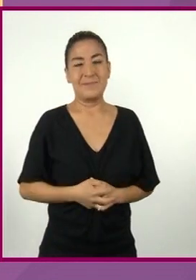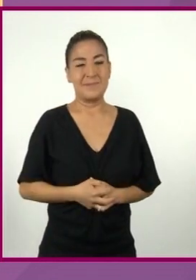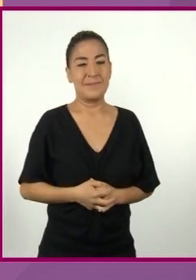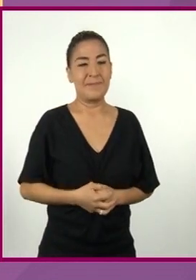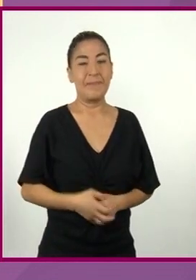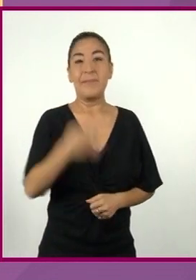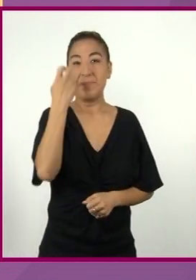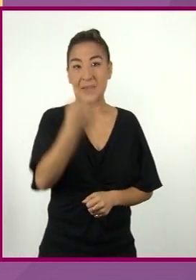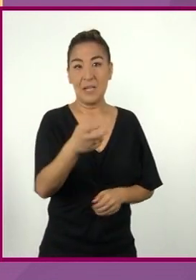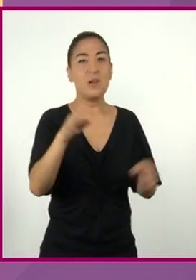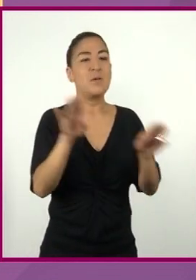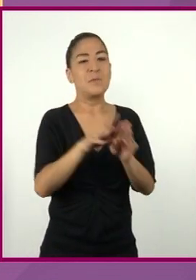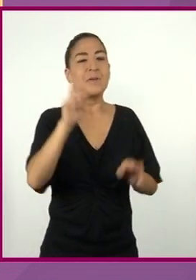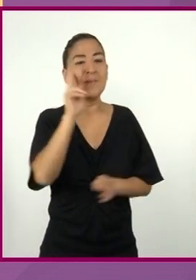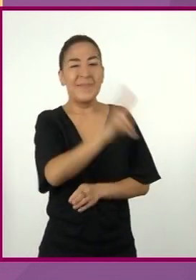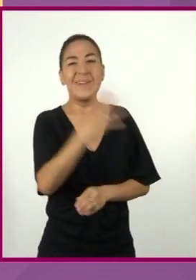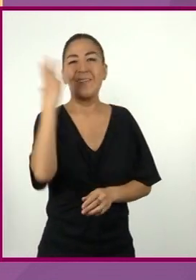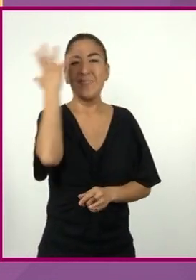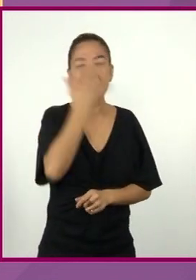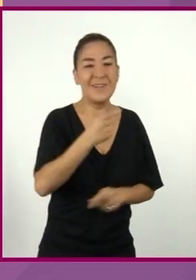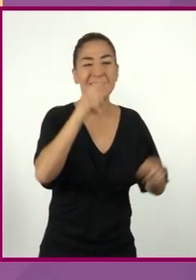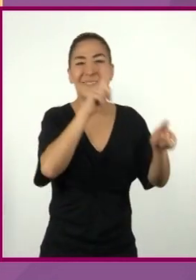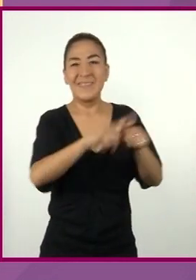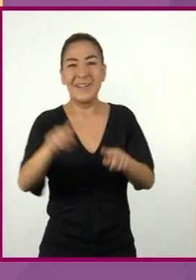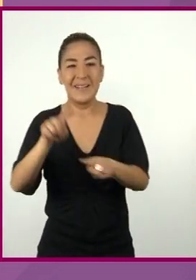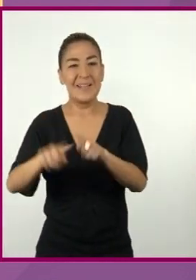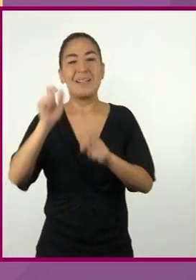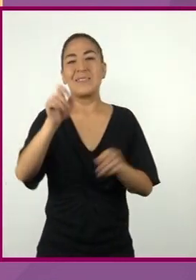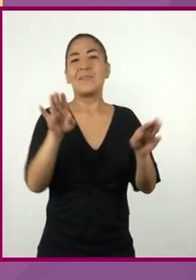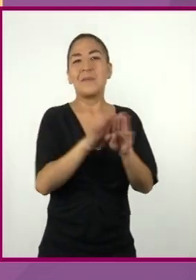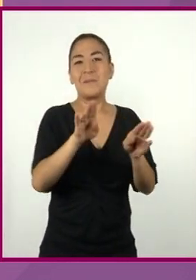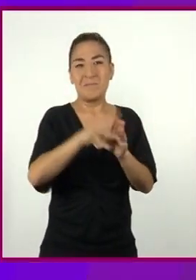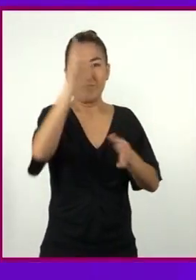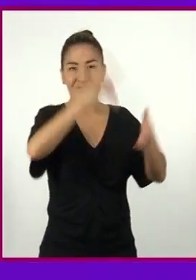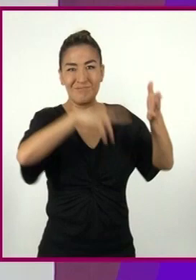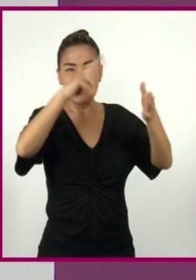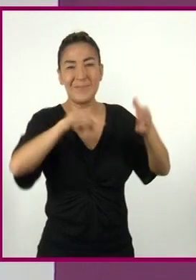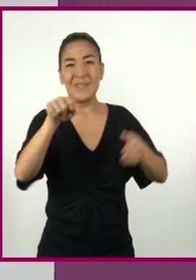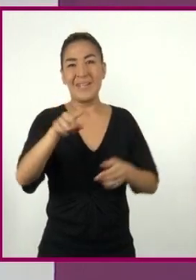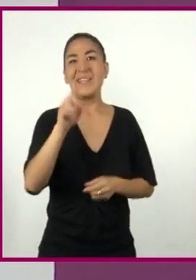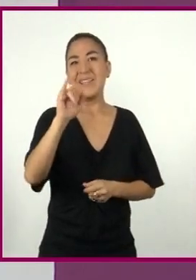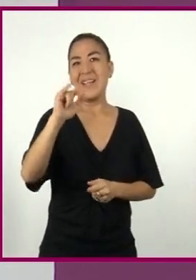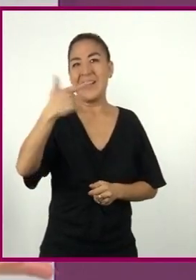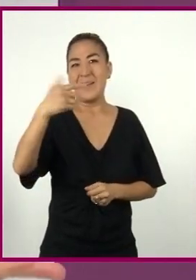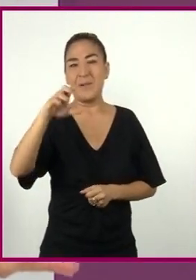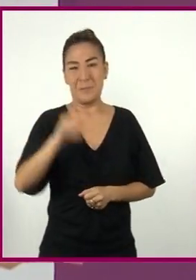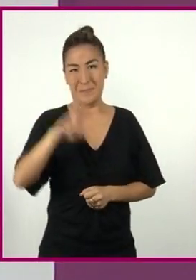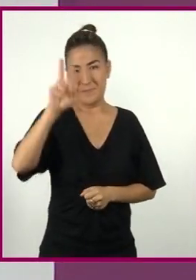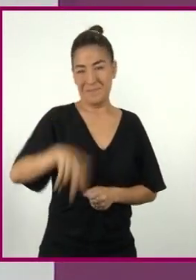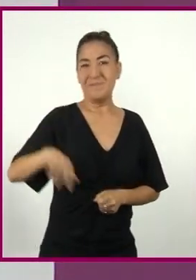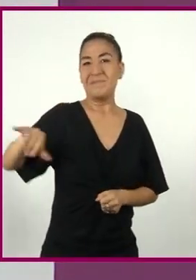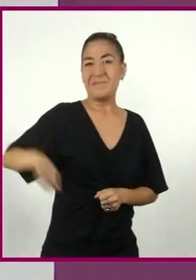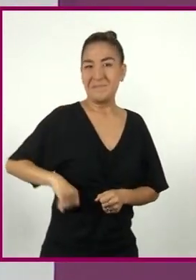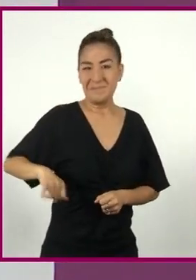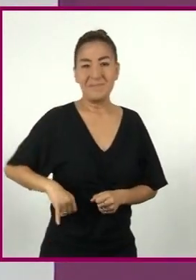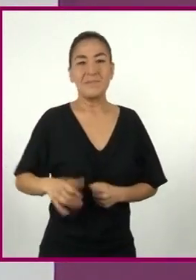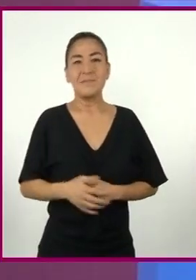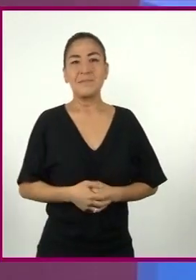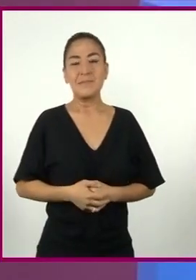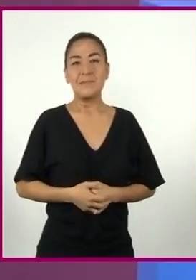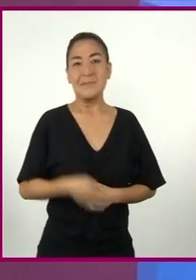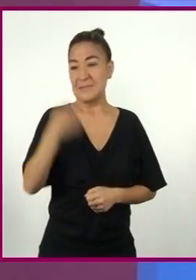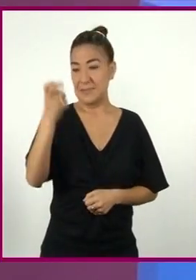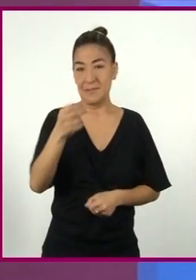Es sensacional ir encontrándose con todos los personajes que pintó Rivera. ¡Qué interesante, Nadia!